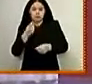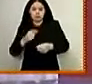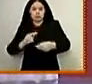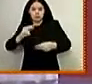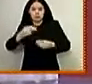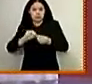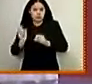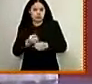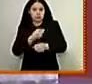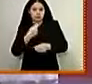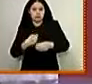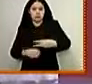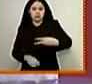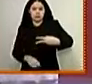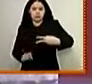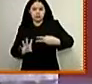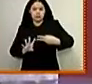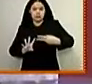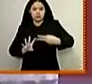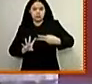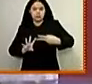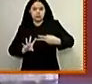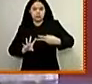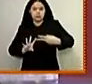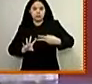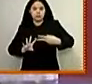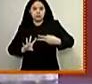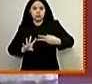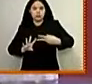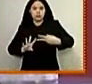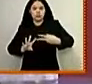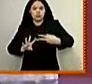dígito. 4, segundo dígito, atentos.